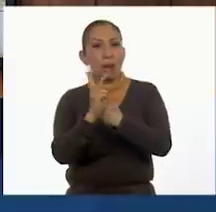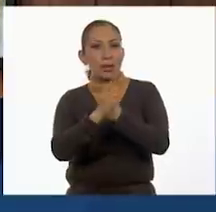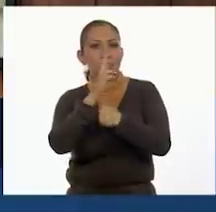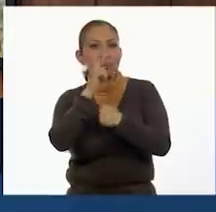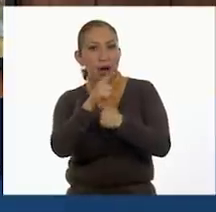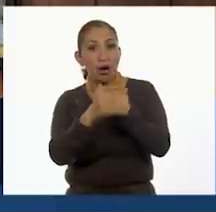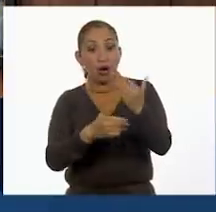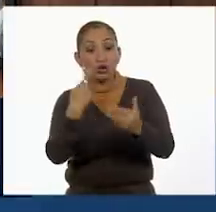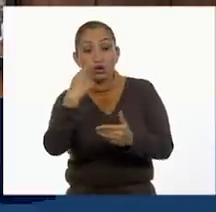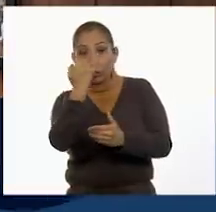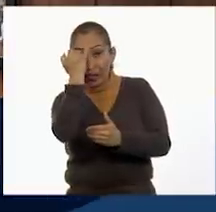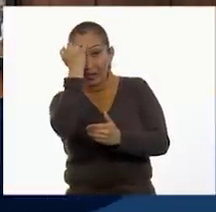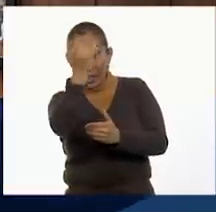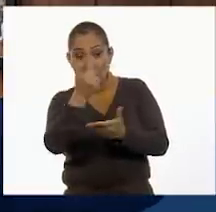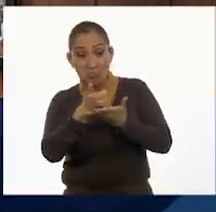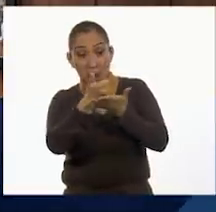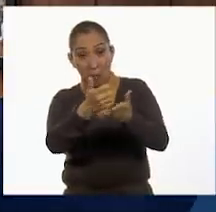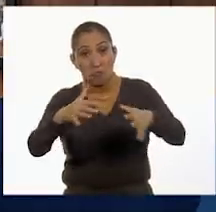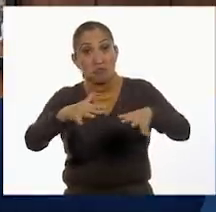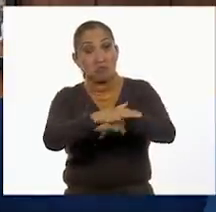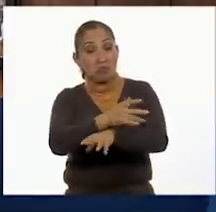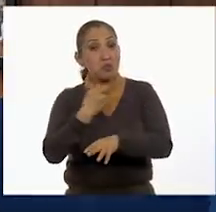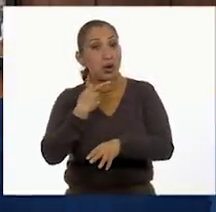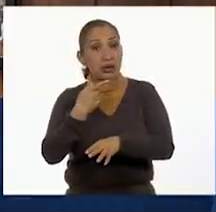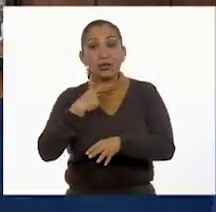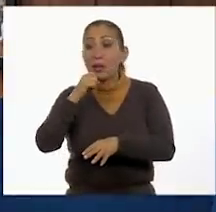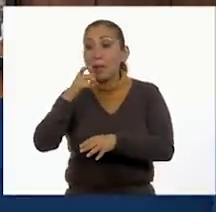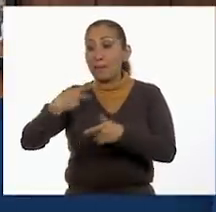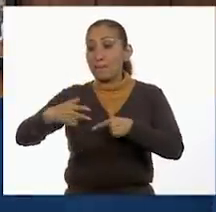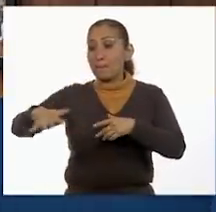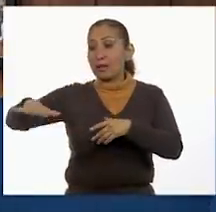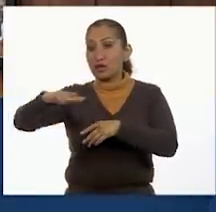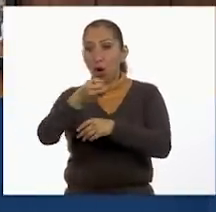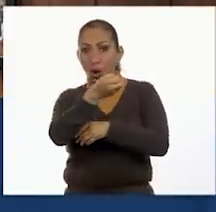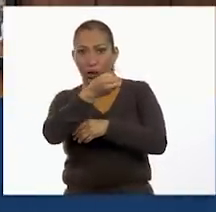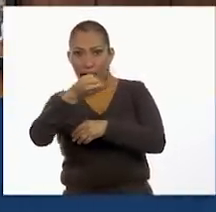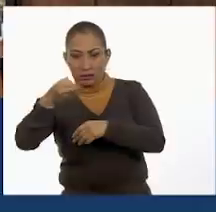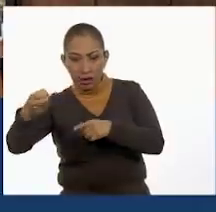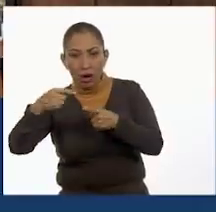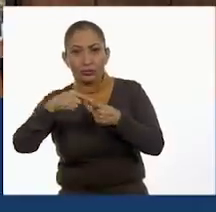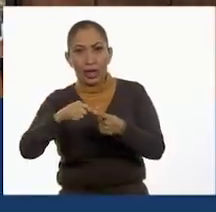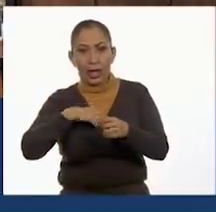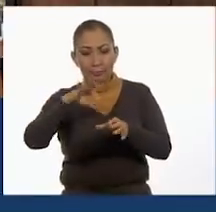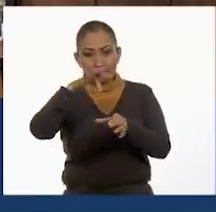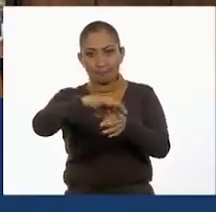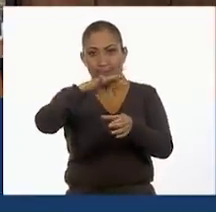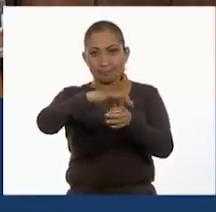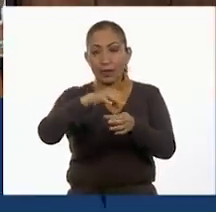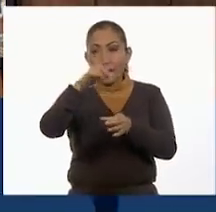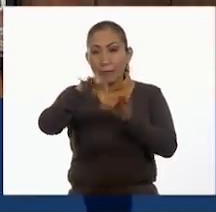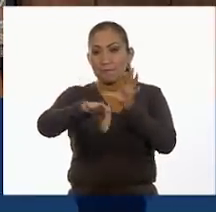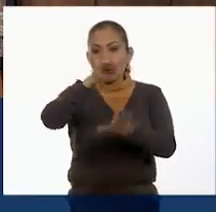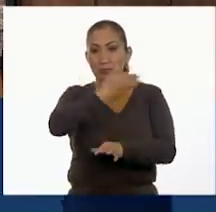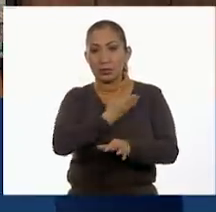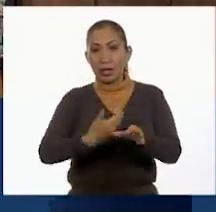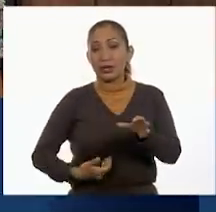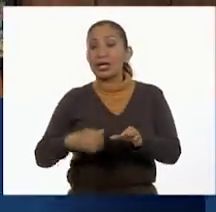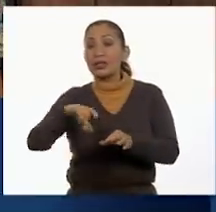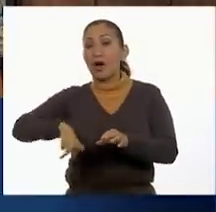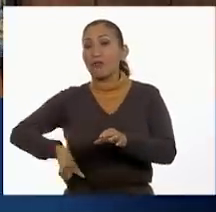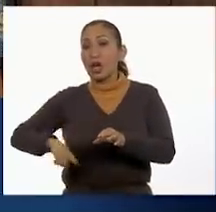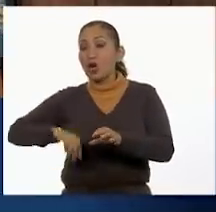propuestas originaron transformaciones políticas y sociales como la organización de elecciones presidenciales y